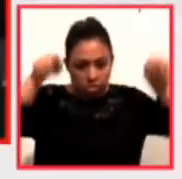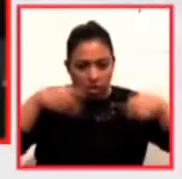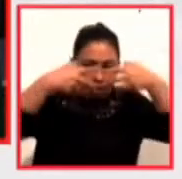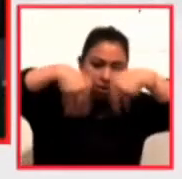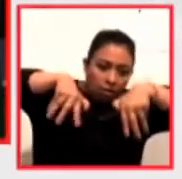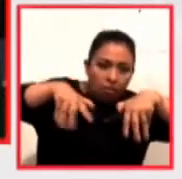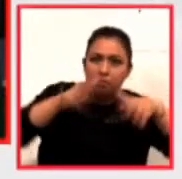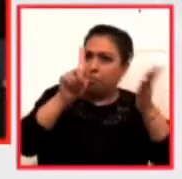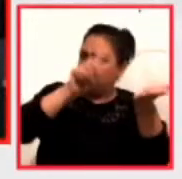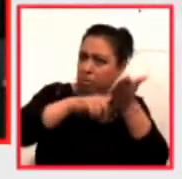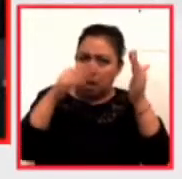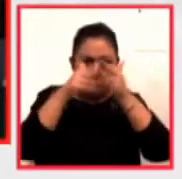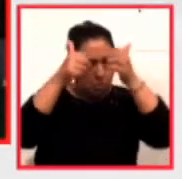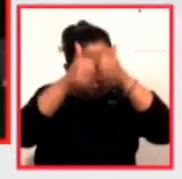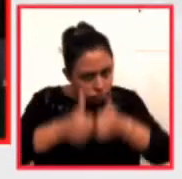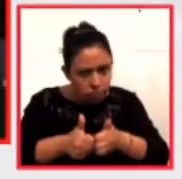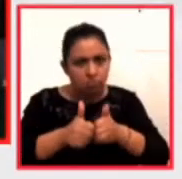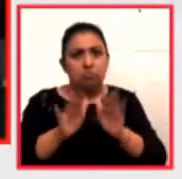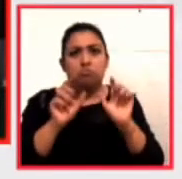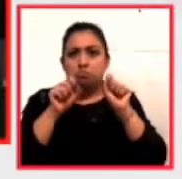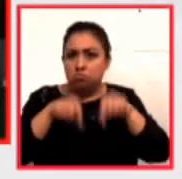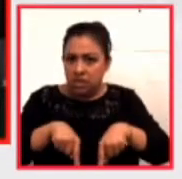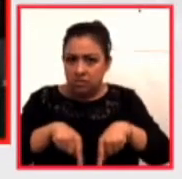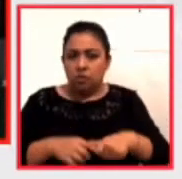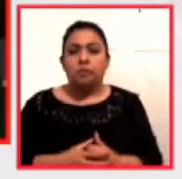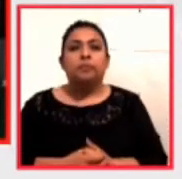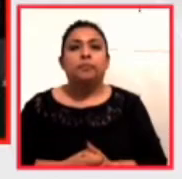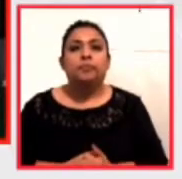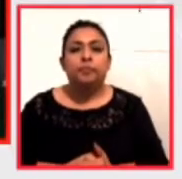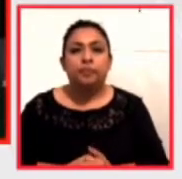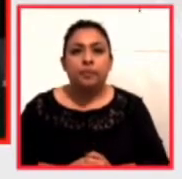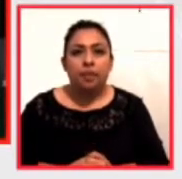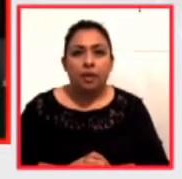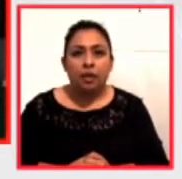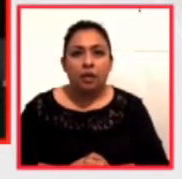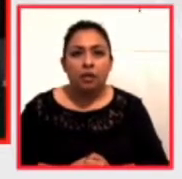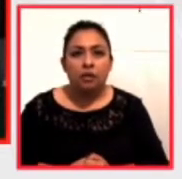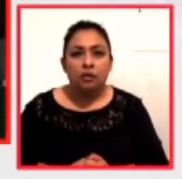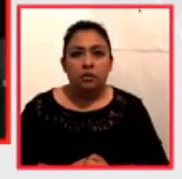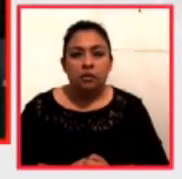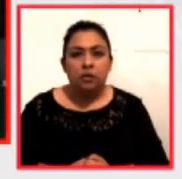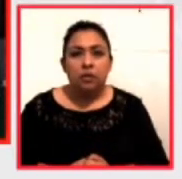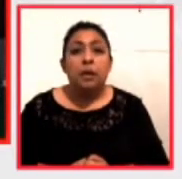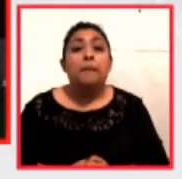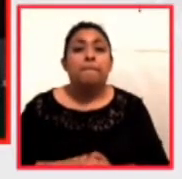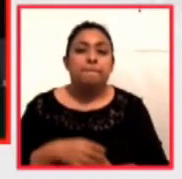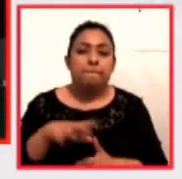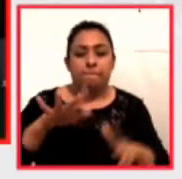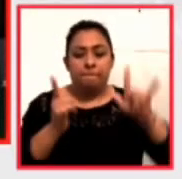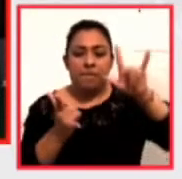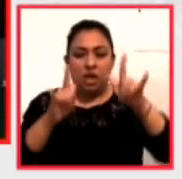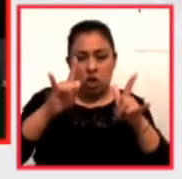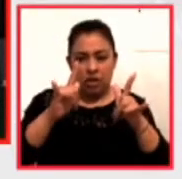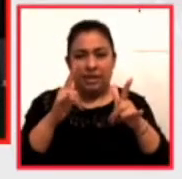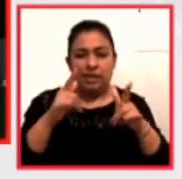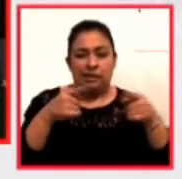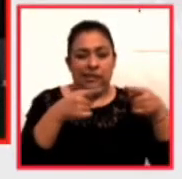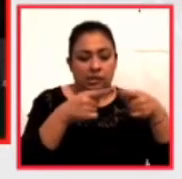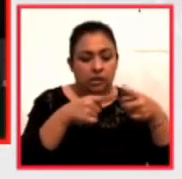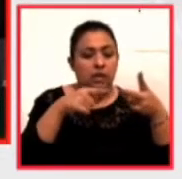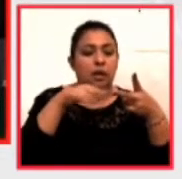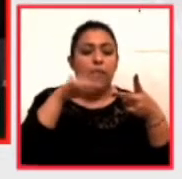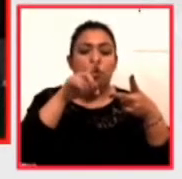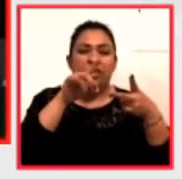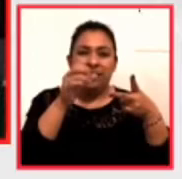Hola amigos, estamos aquí otra vez en otro tutorial de Alas y Raíces. Marionetas de la Esquina, Monedita de Oro y